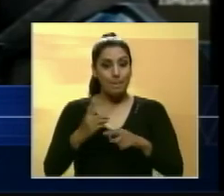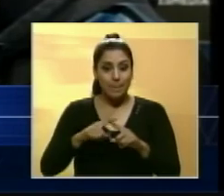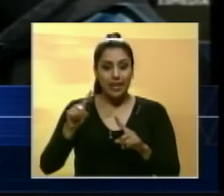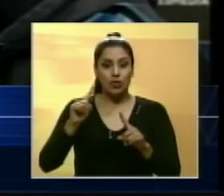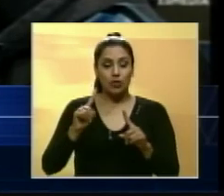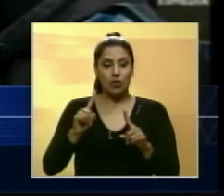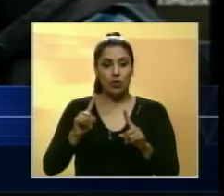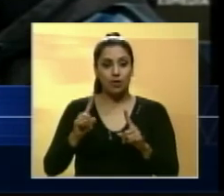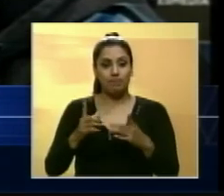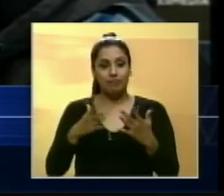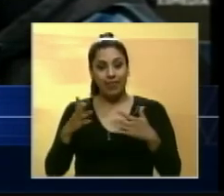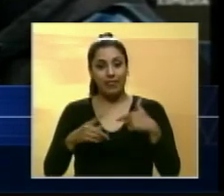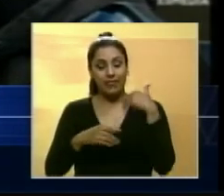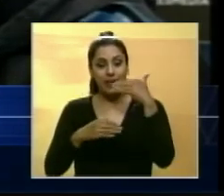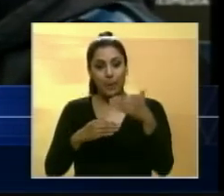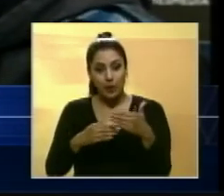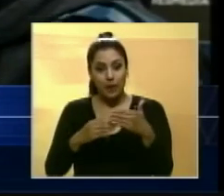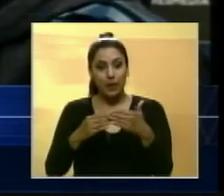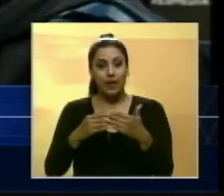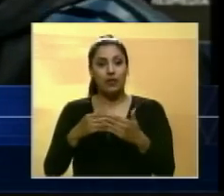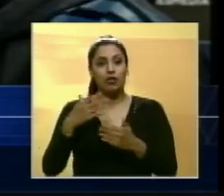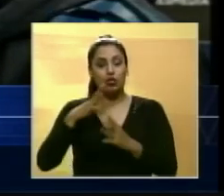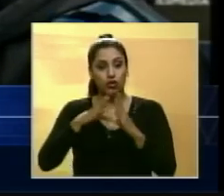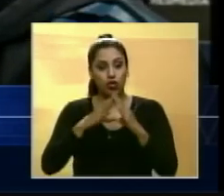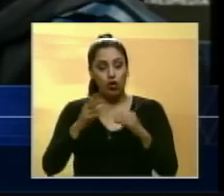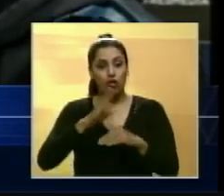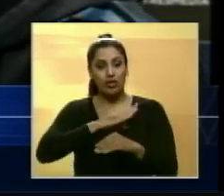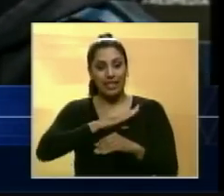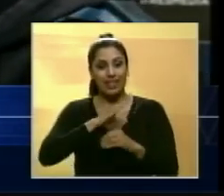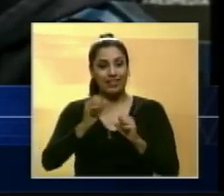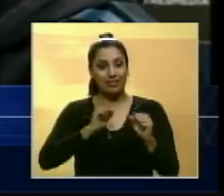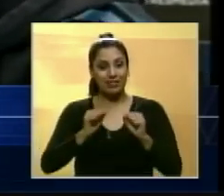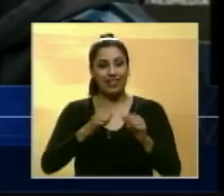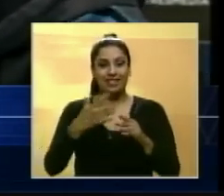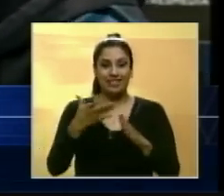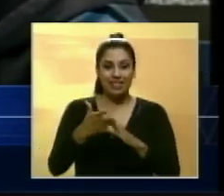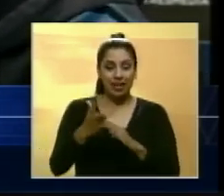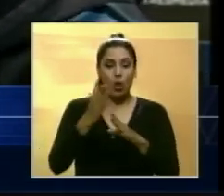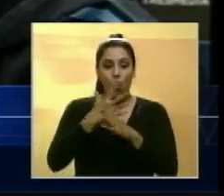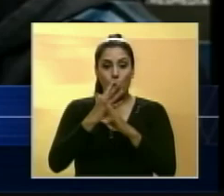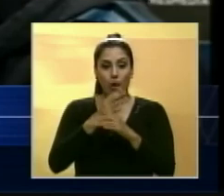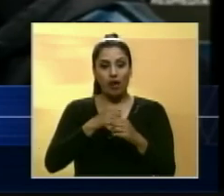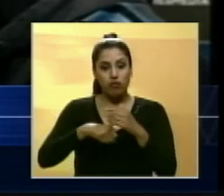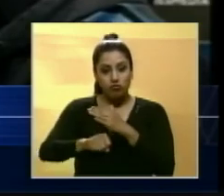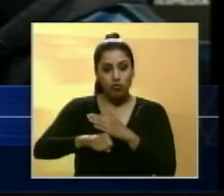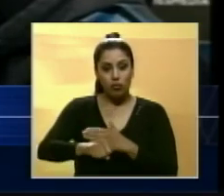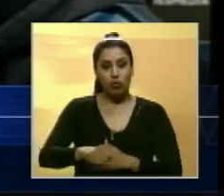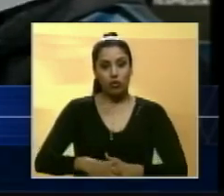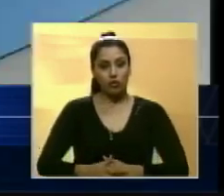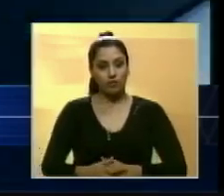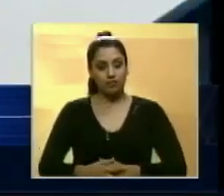pero luego sobre todo lo que tenemos que hacer nosotros es jugar al fútbol.